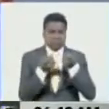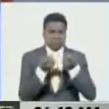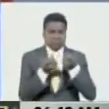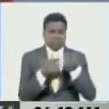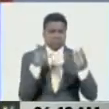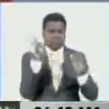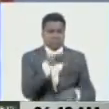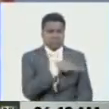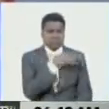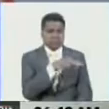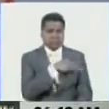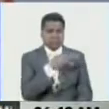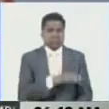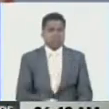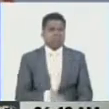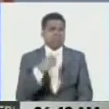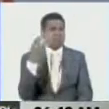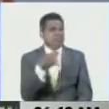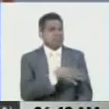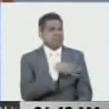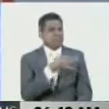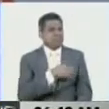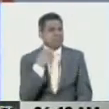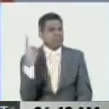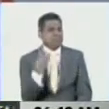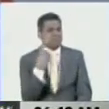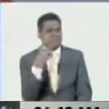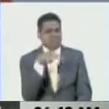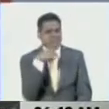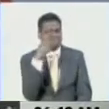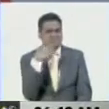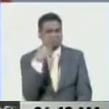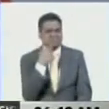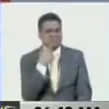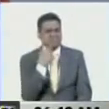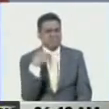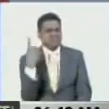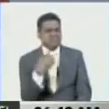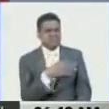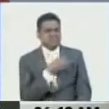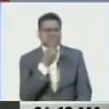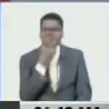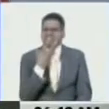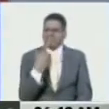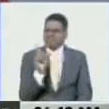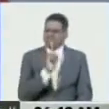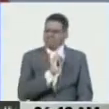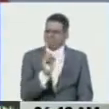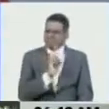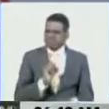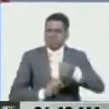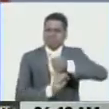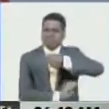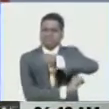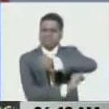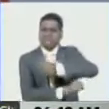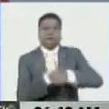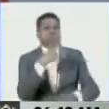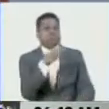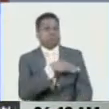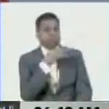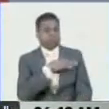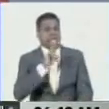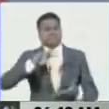lo social. Y lo social no solamente dar política y dar bienestar, que es fundamental. Lo social